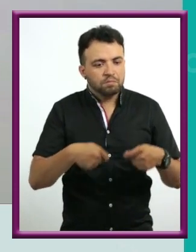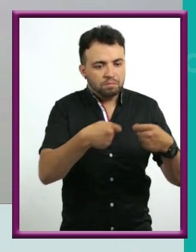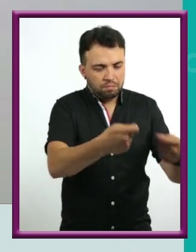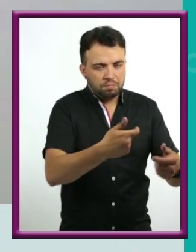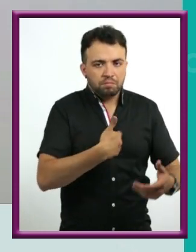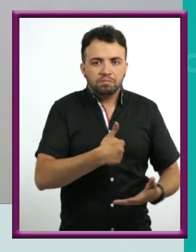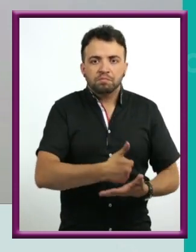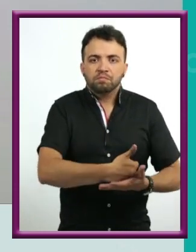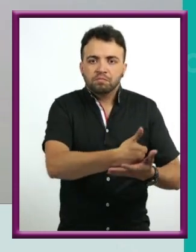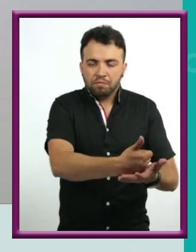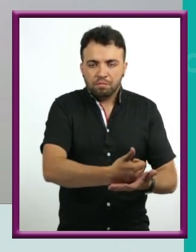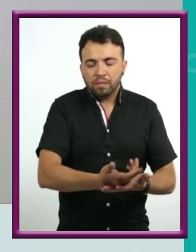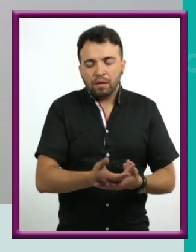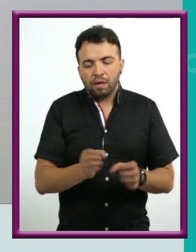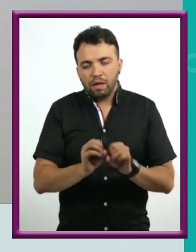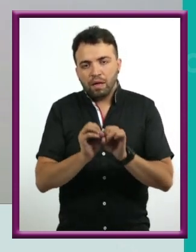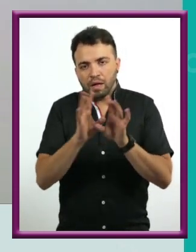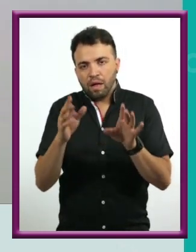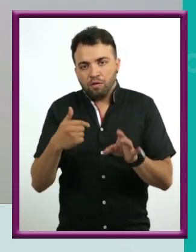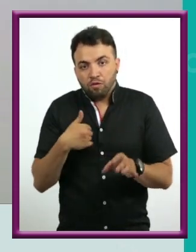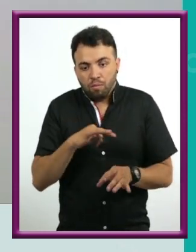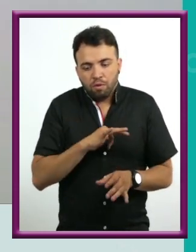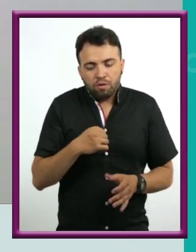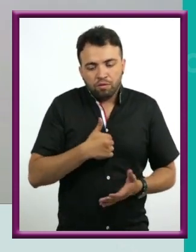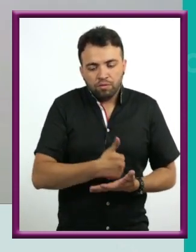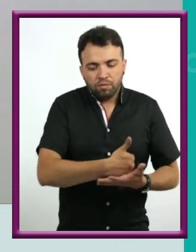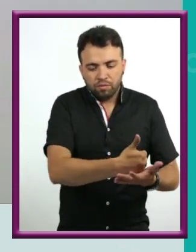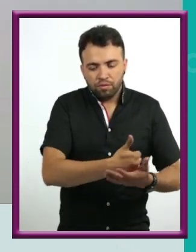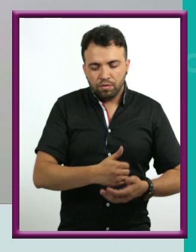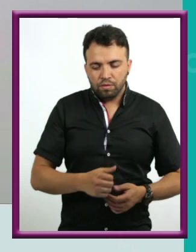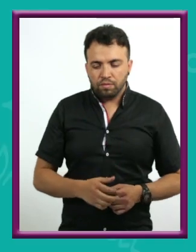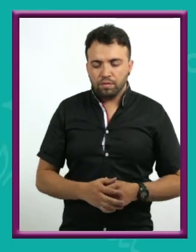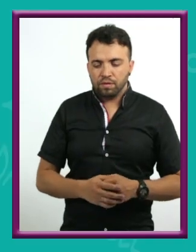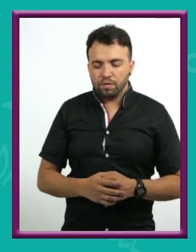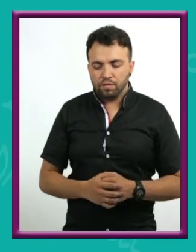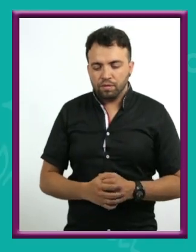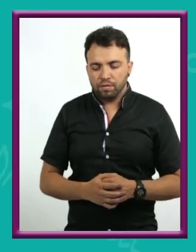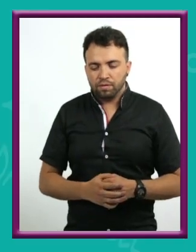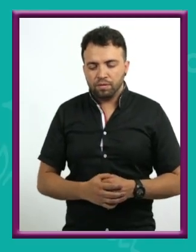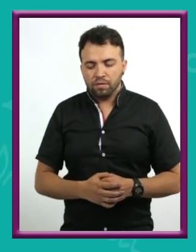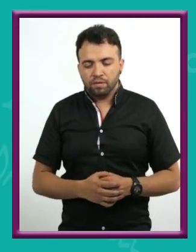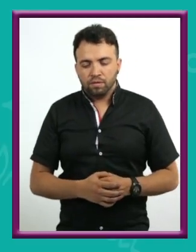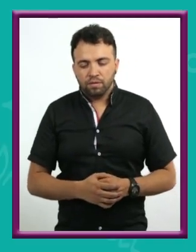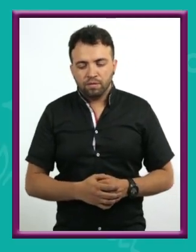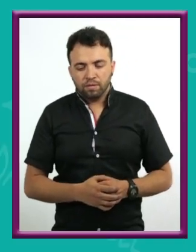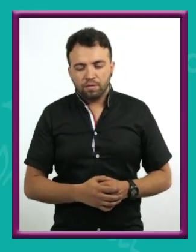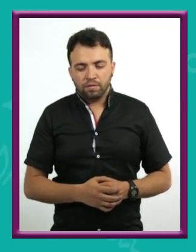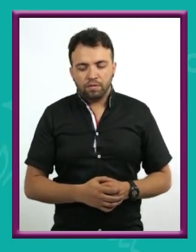importante brindar esa ayuda, claro, si está en tus posibilidades.